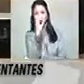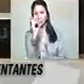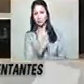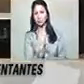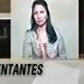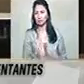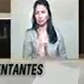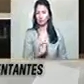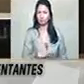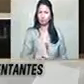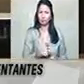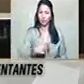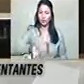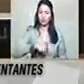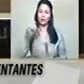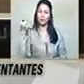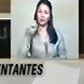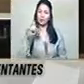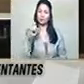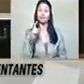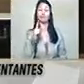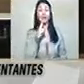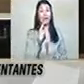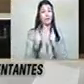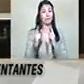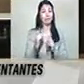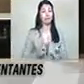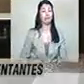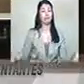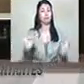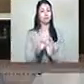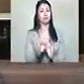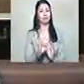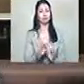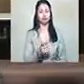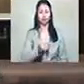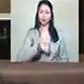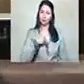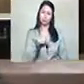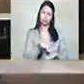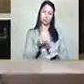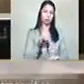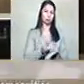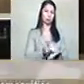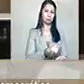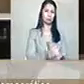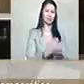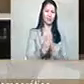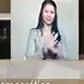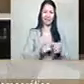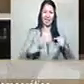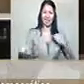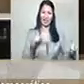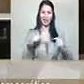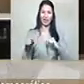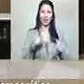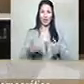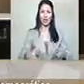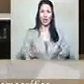Pero es el momento de decir acá que nosotros nos hemos mantenido en ese debate que hubo acá en el